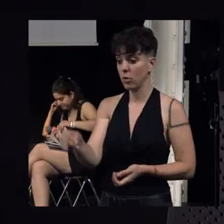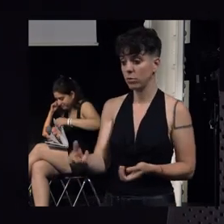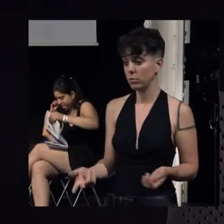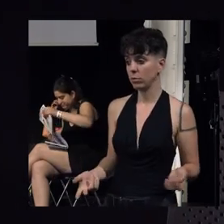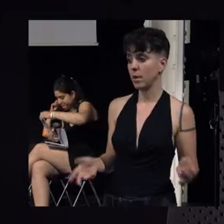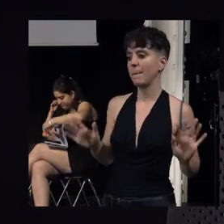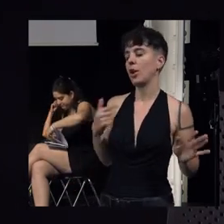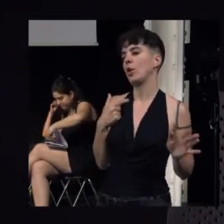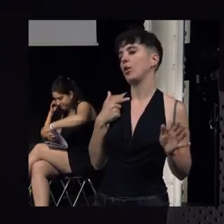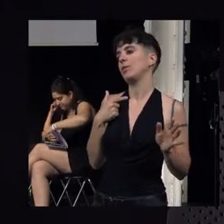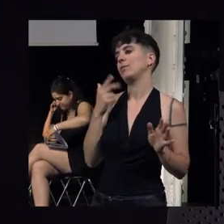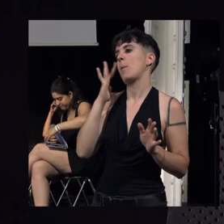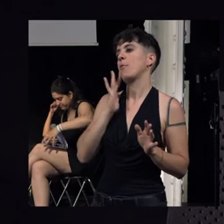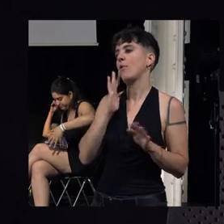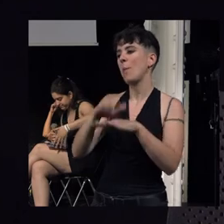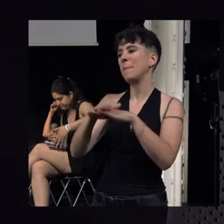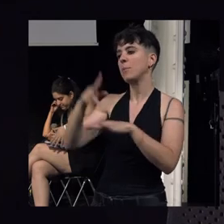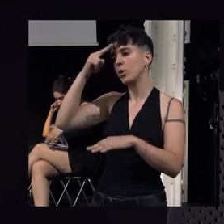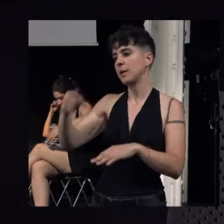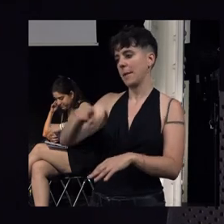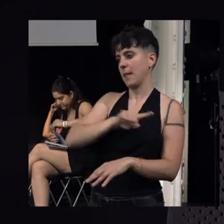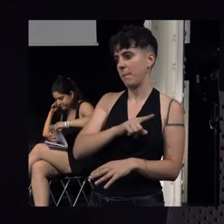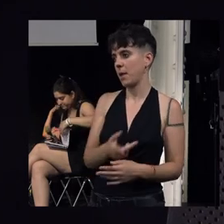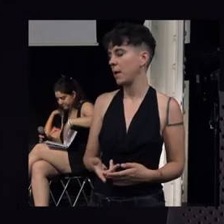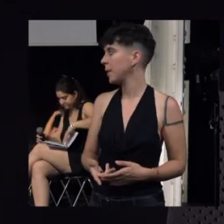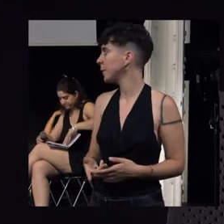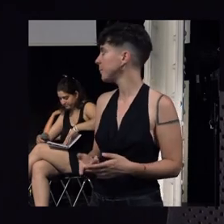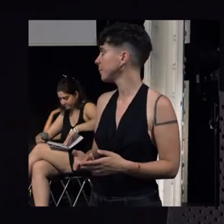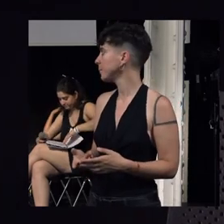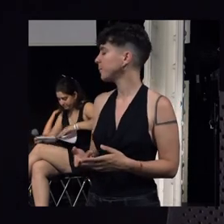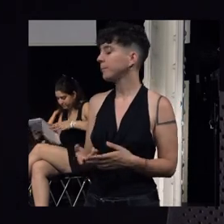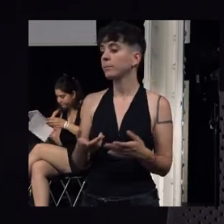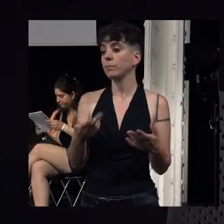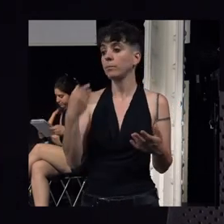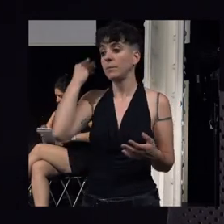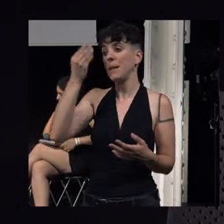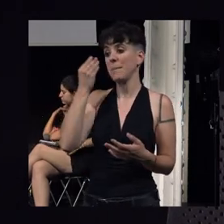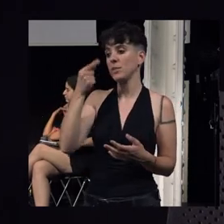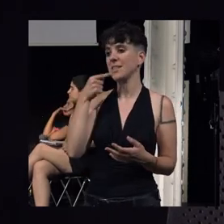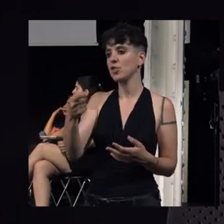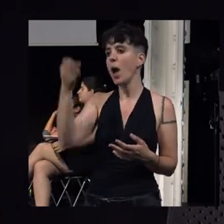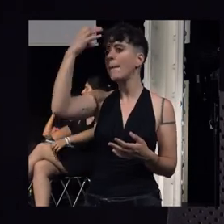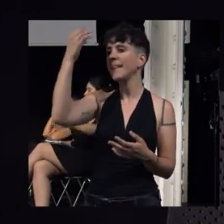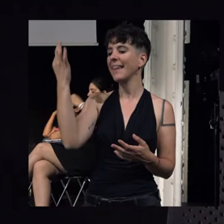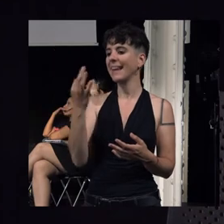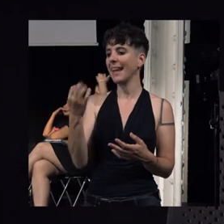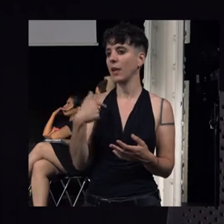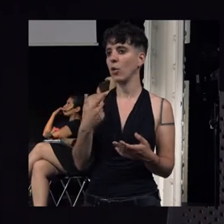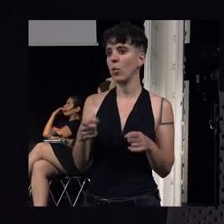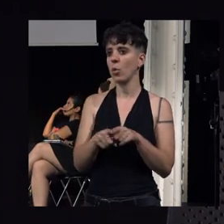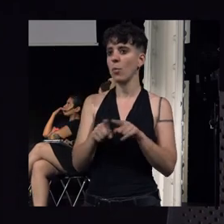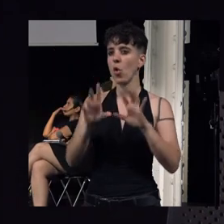cuando menos respétame esto. Y creo que a lo mejor, yo creo que eso es lo que se tendría que aprender, esa que no haya